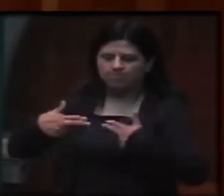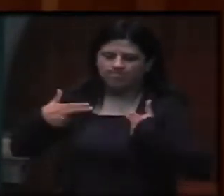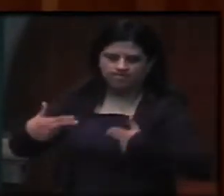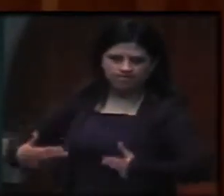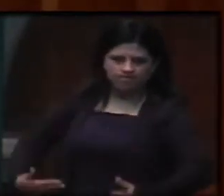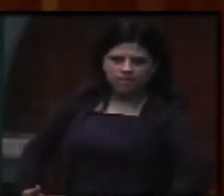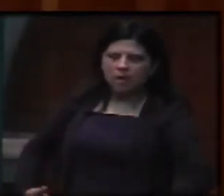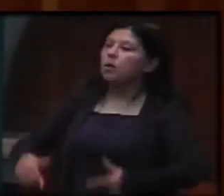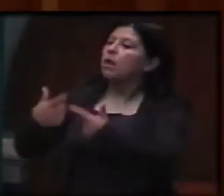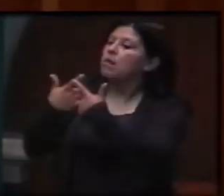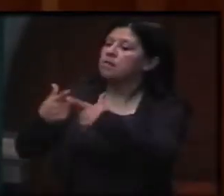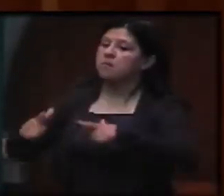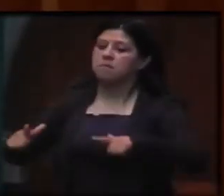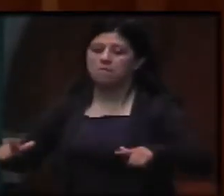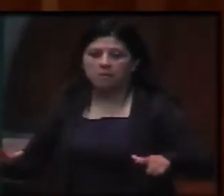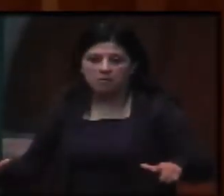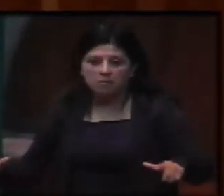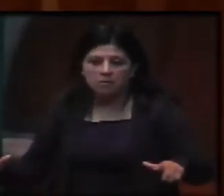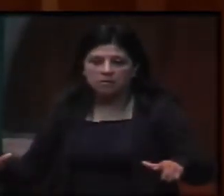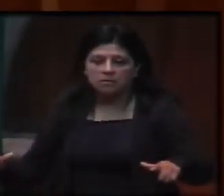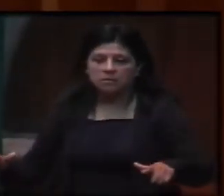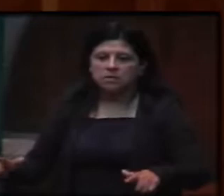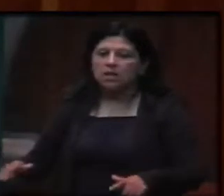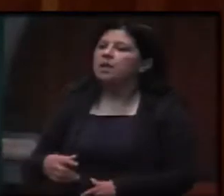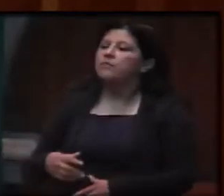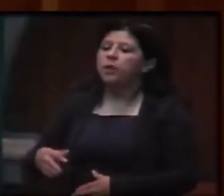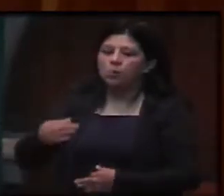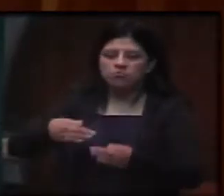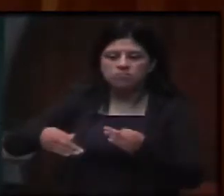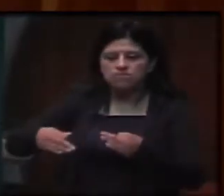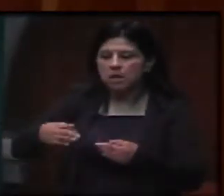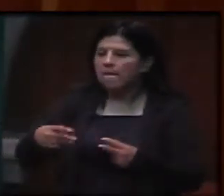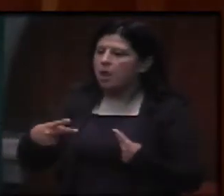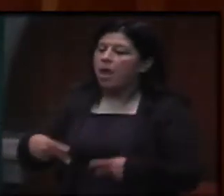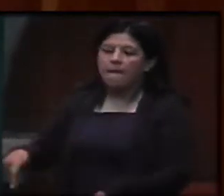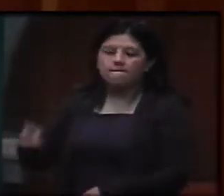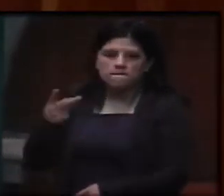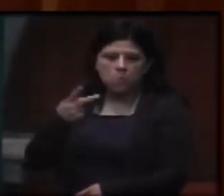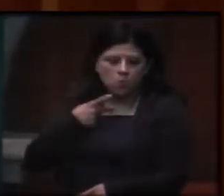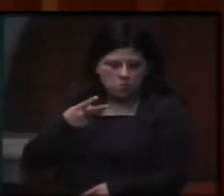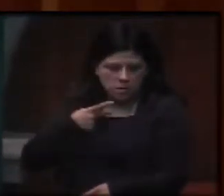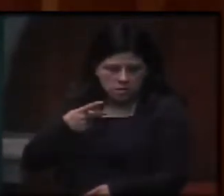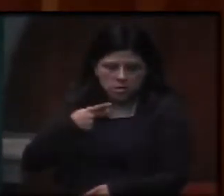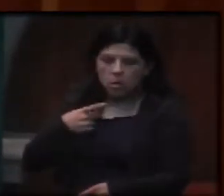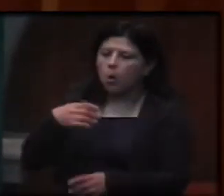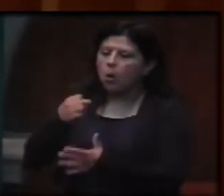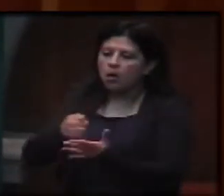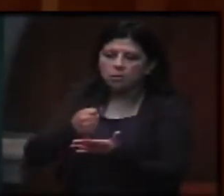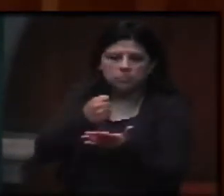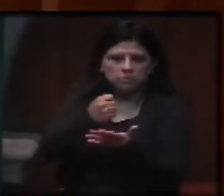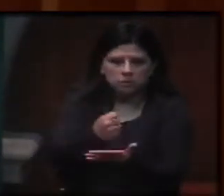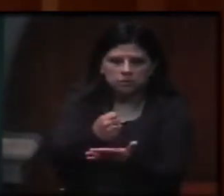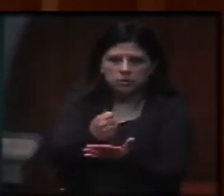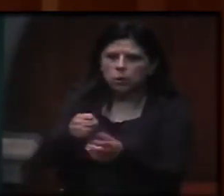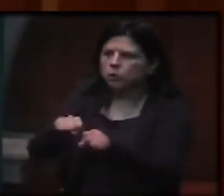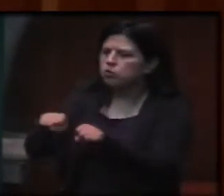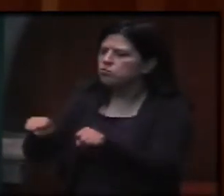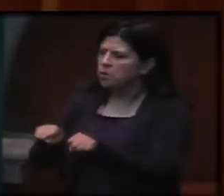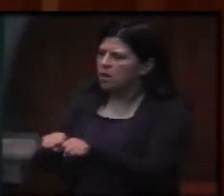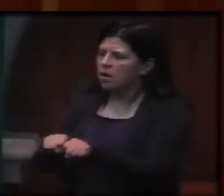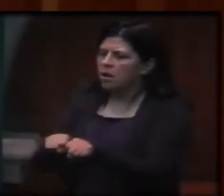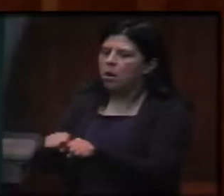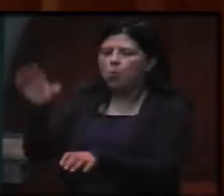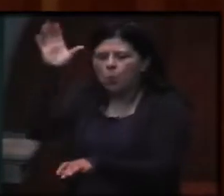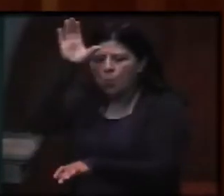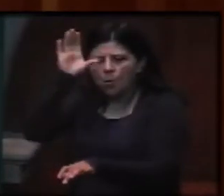y libertades fundamentales en los ámbitos político, económico, social, cultural,